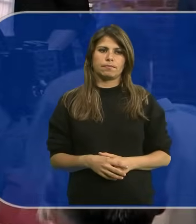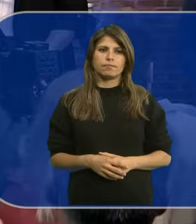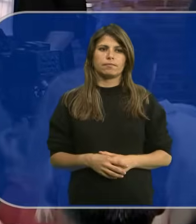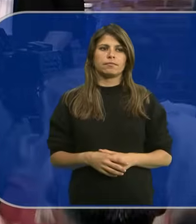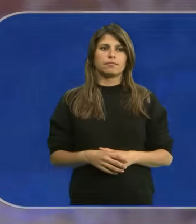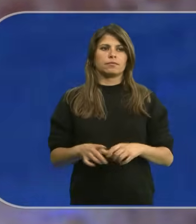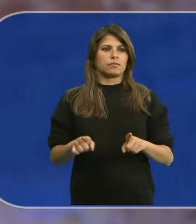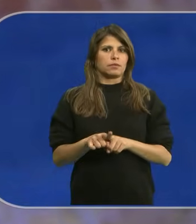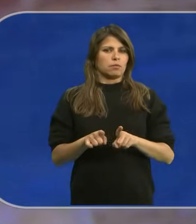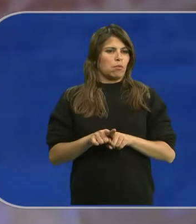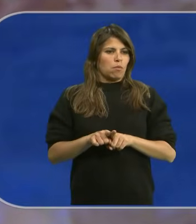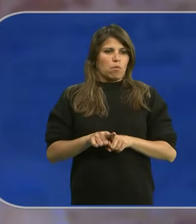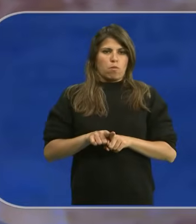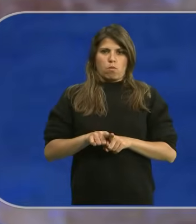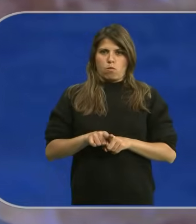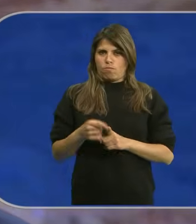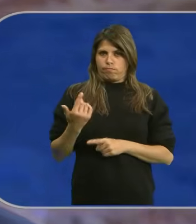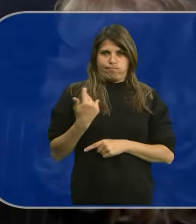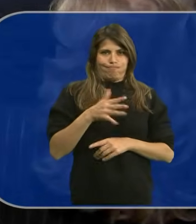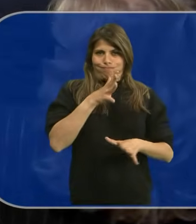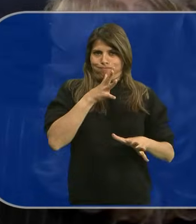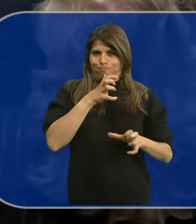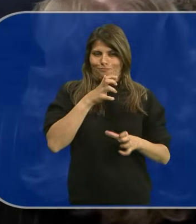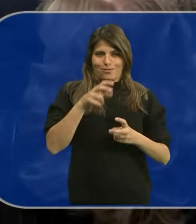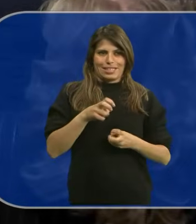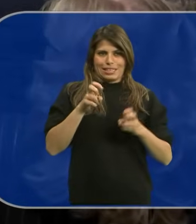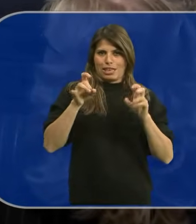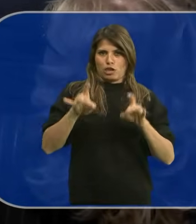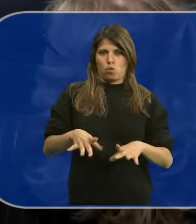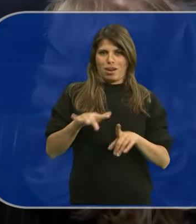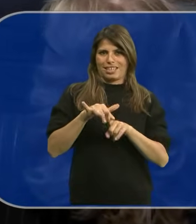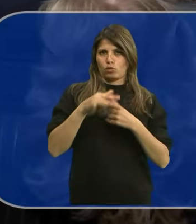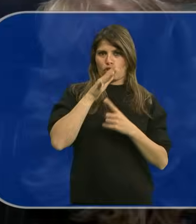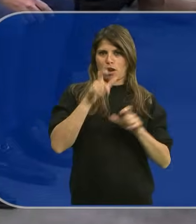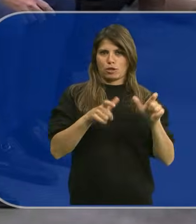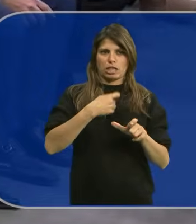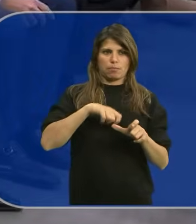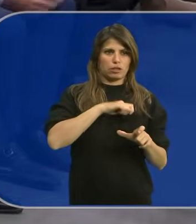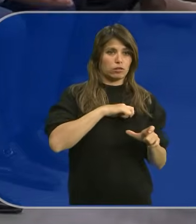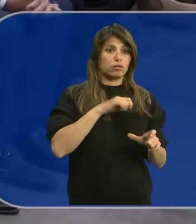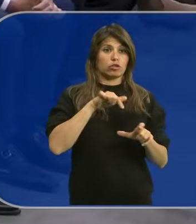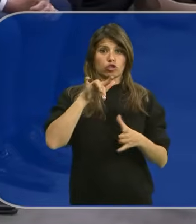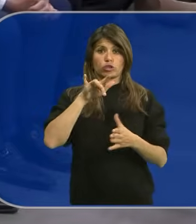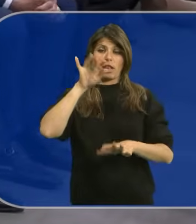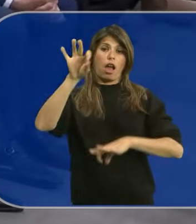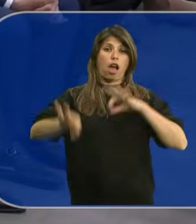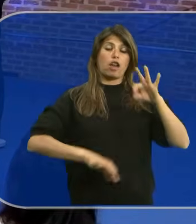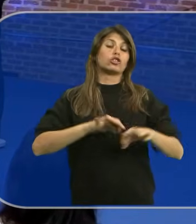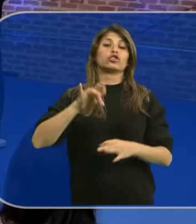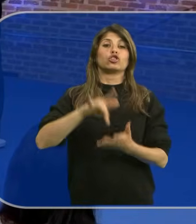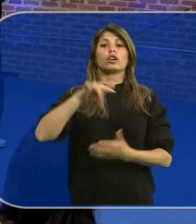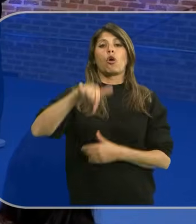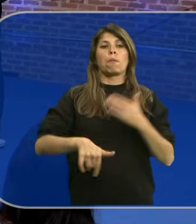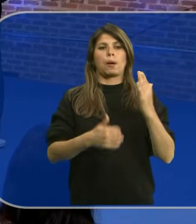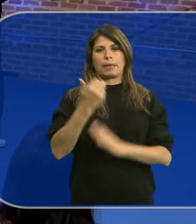Como un infierno fiscal, así ha calificado el Partido Popular la situación que soportan los españoles en un acto que ha tenido lugar esta mañana. Alberto Núñez